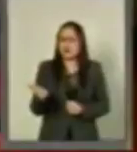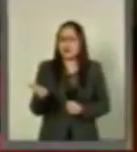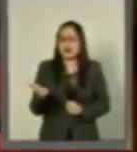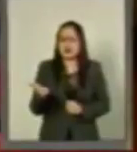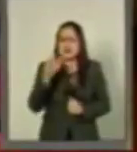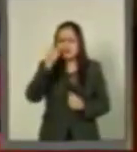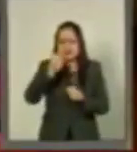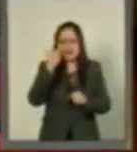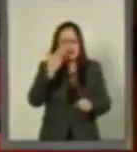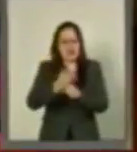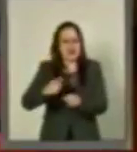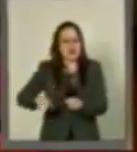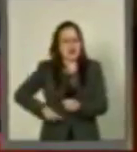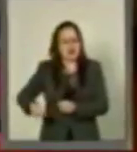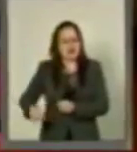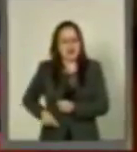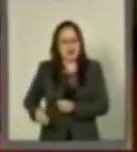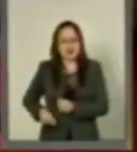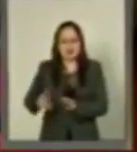secretario de gobierno